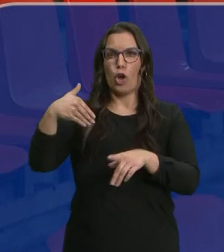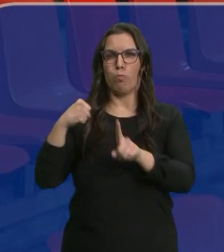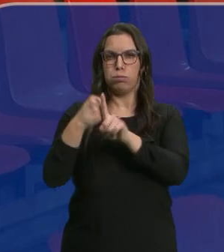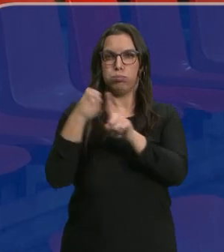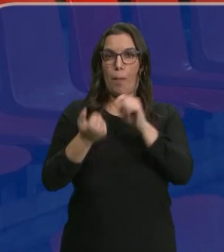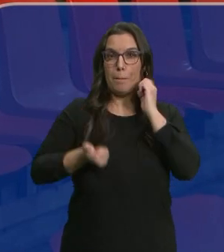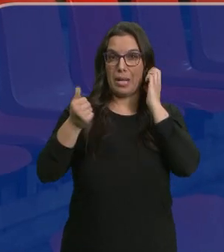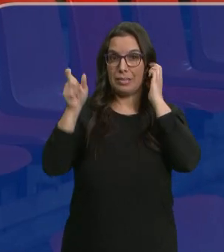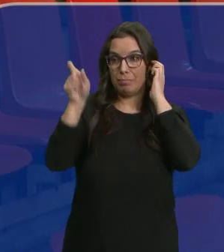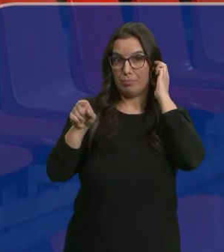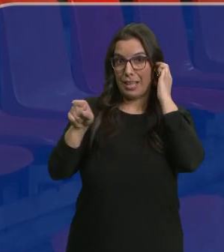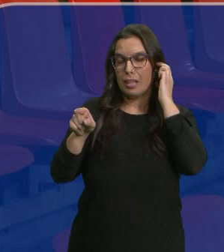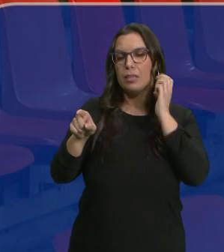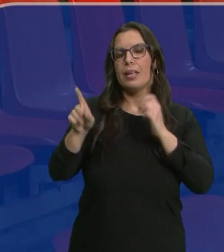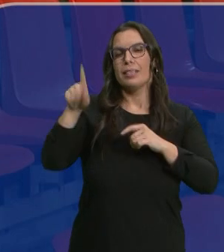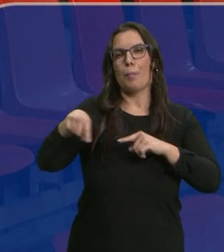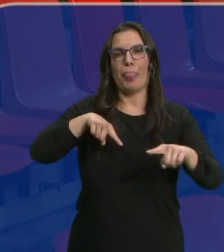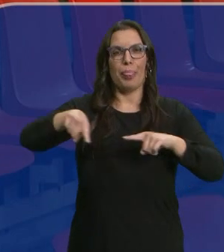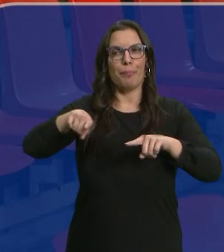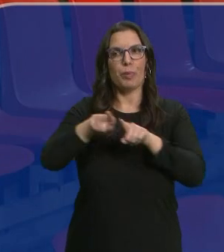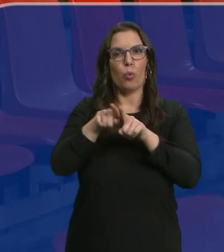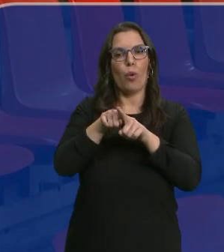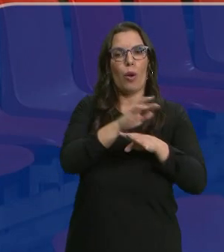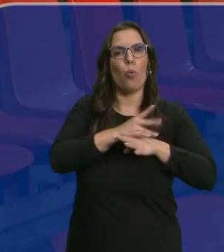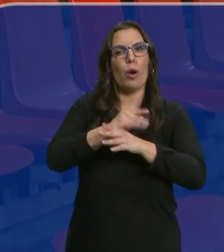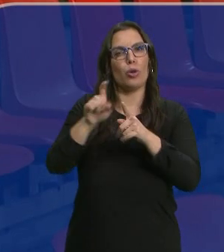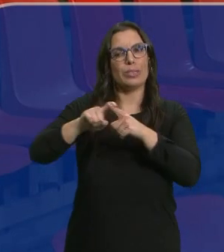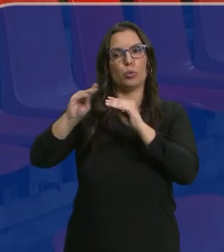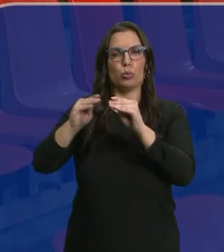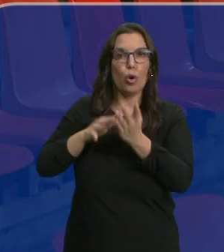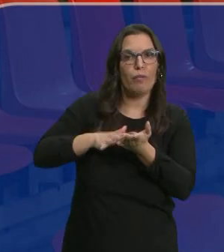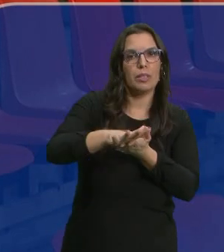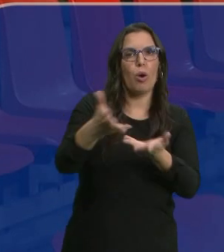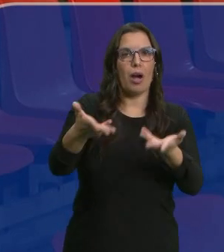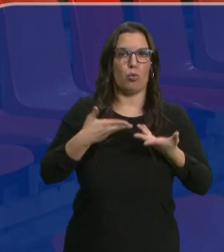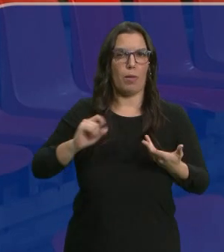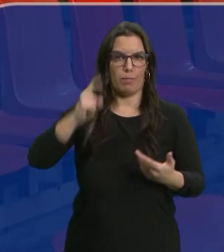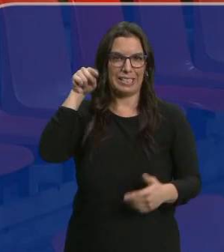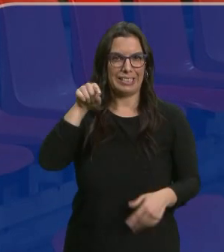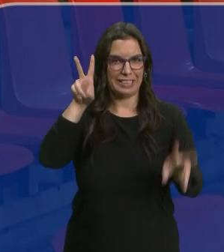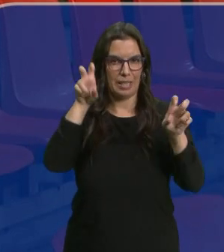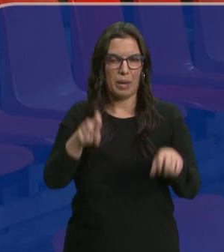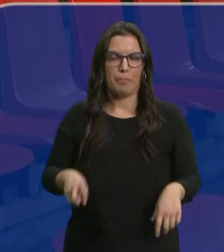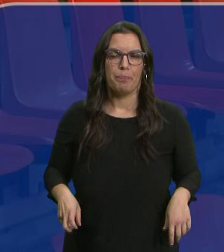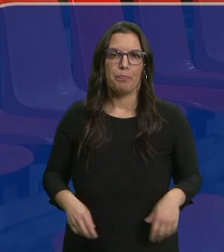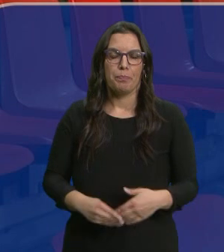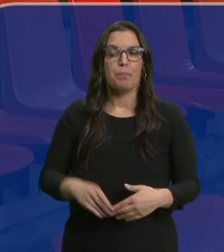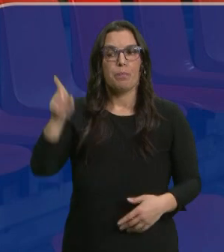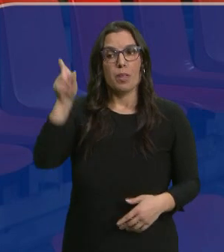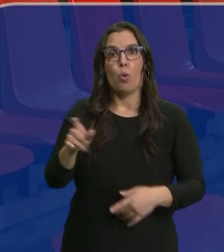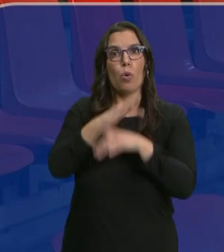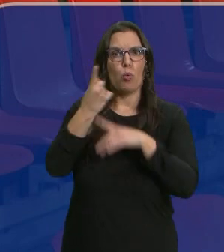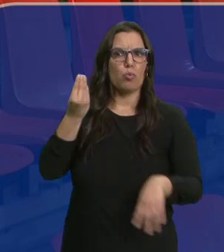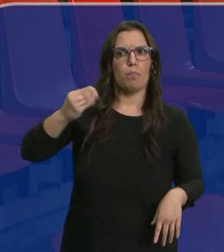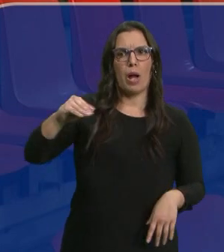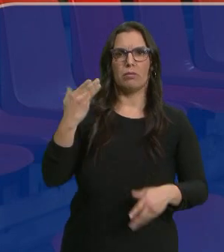su parte y luego una dirección de juego, yo creo que con su talento ofensivo que nos va a ayudar en eso sobre todo, ¿no? Es un jugador más